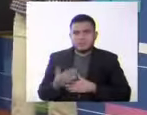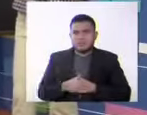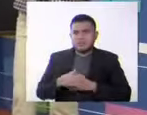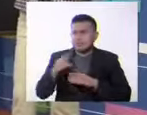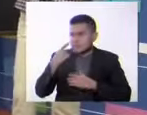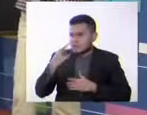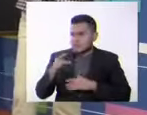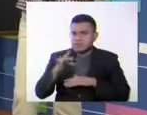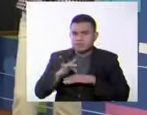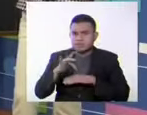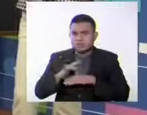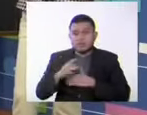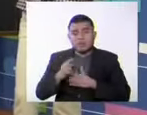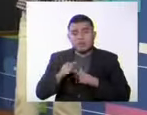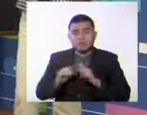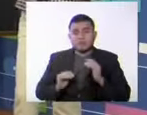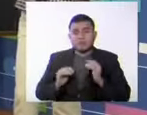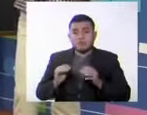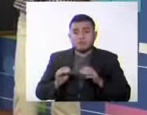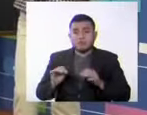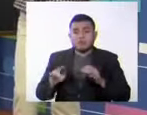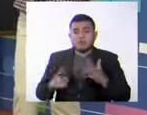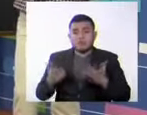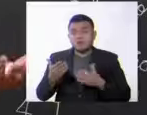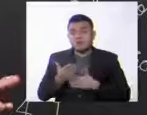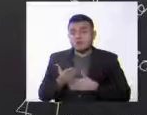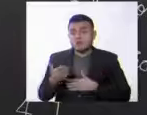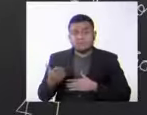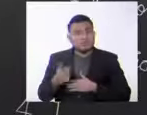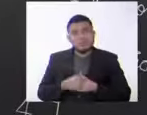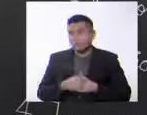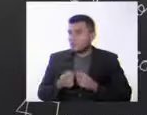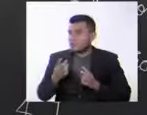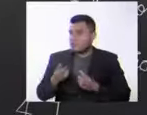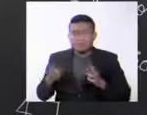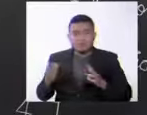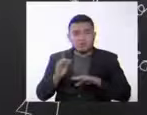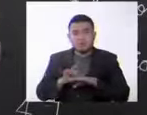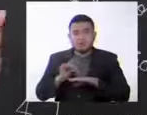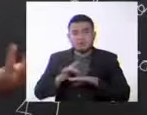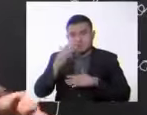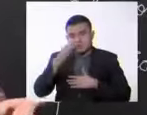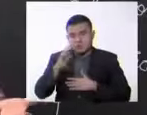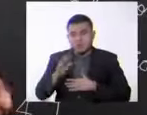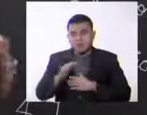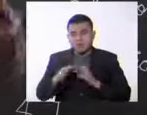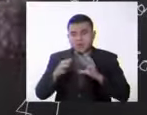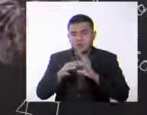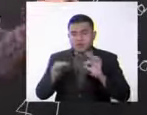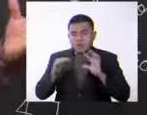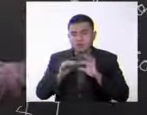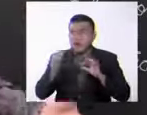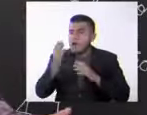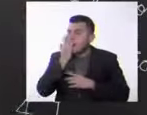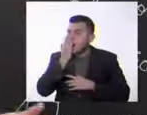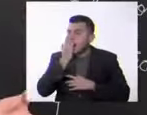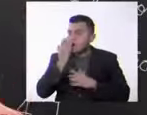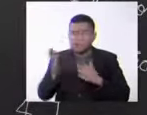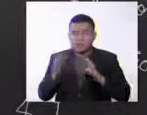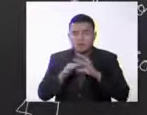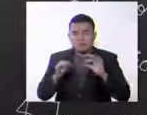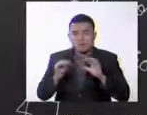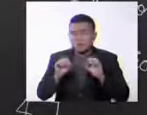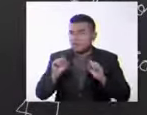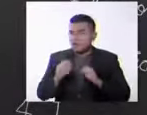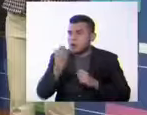tangibles, pero también hay bienes que son inmateriales o intangibles, como por ejemplo el idioma náhuatl. El idioma no lo podemos tocar,